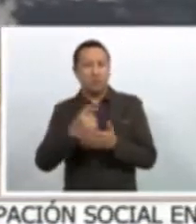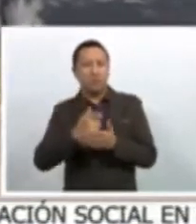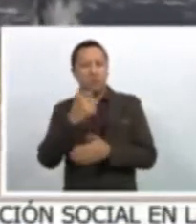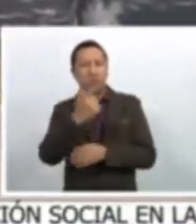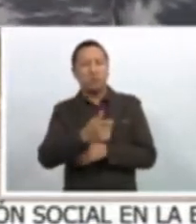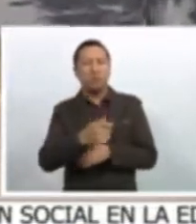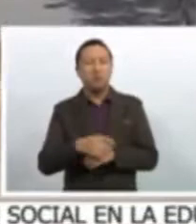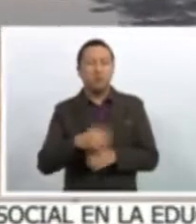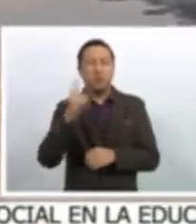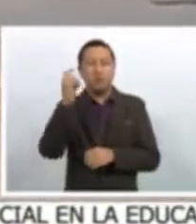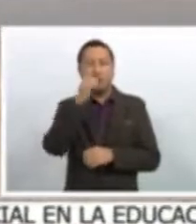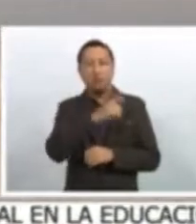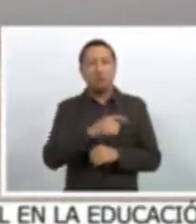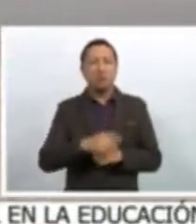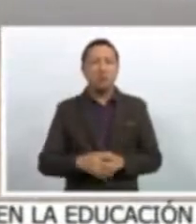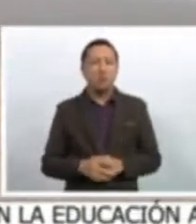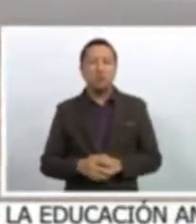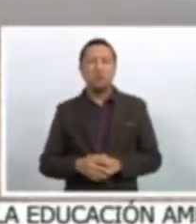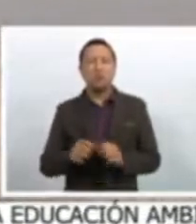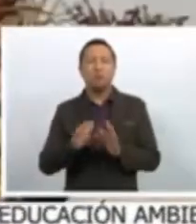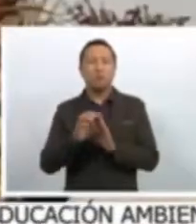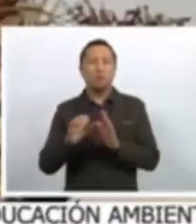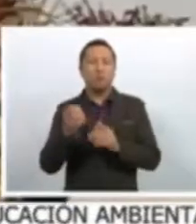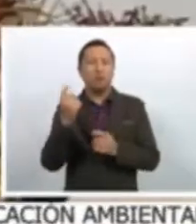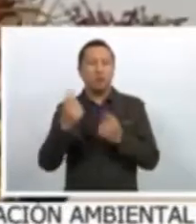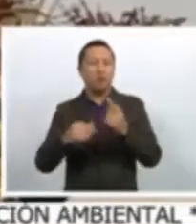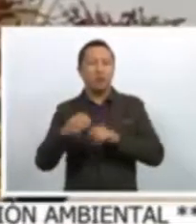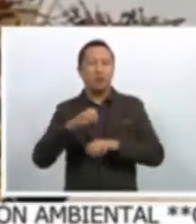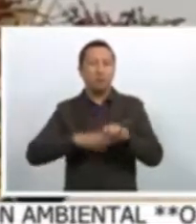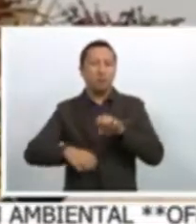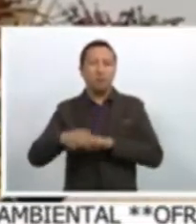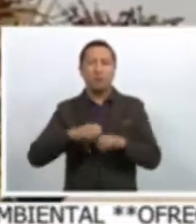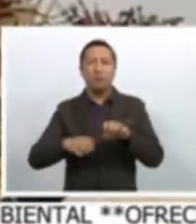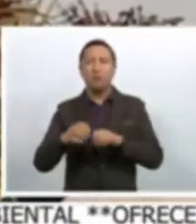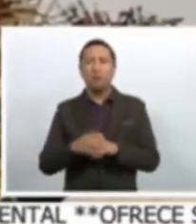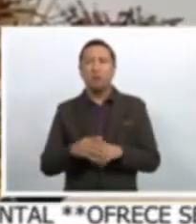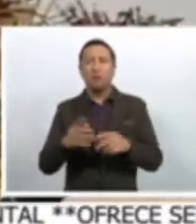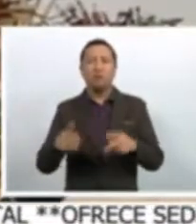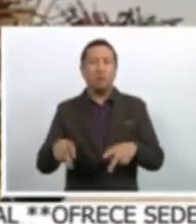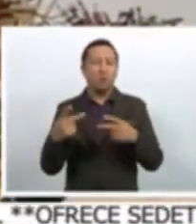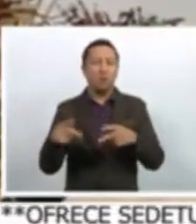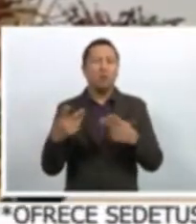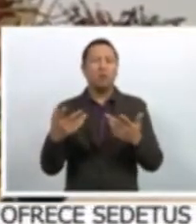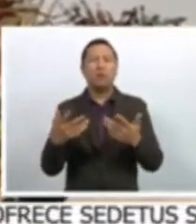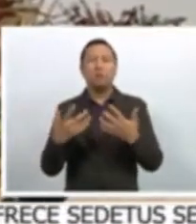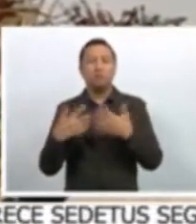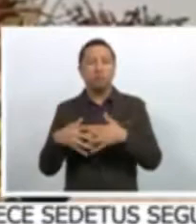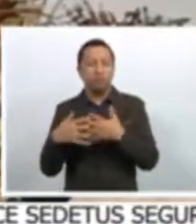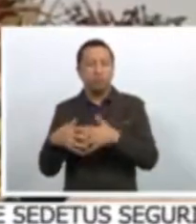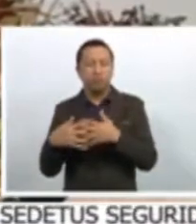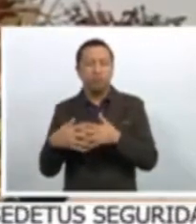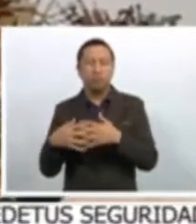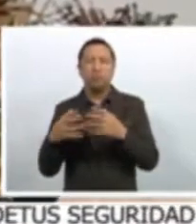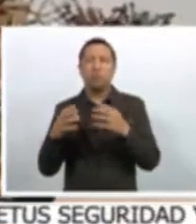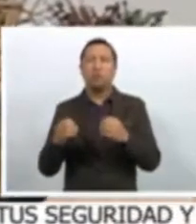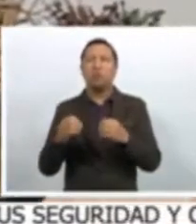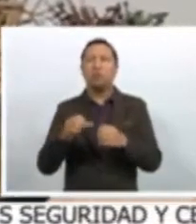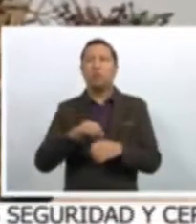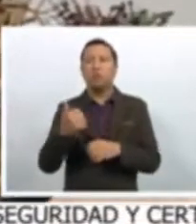trabajadores. Dado el caso que hay empresas que van a tener que vender, por ejemplo, maquinarias, si son de maquinarias, van a tener que